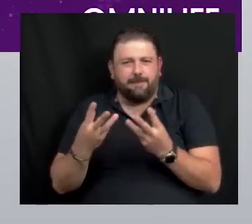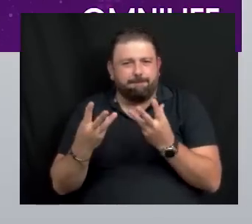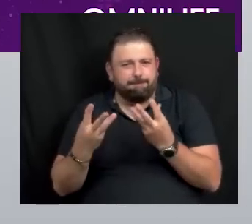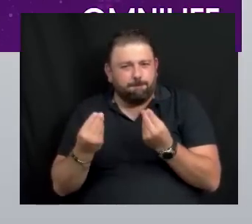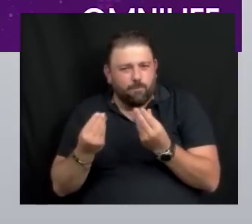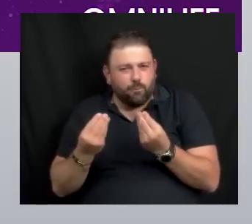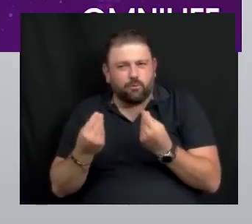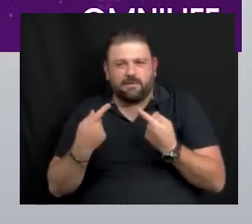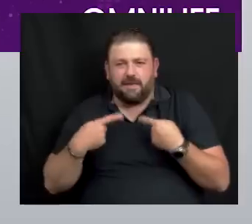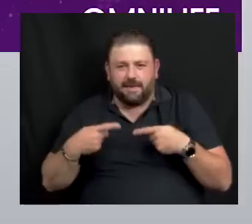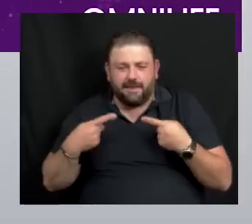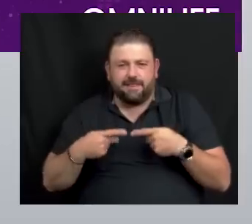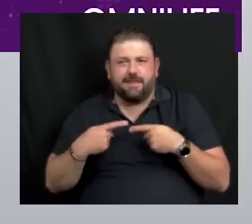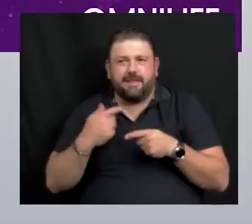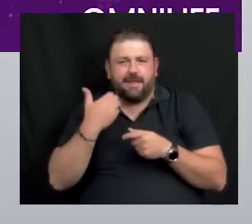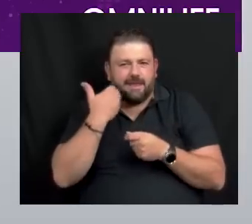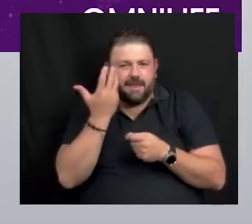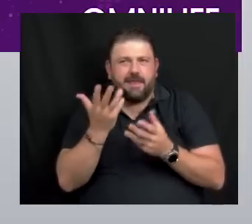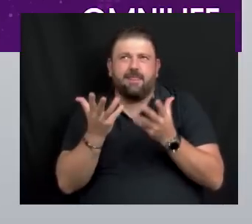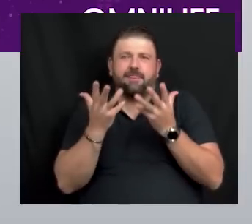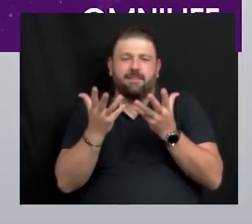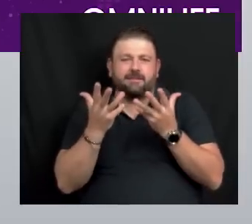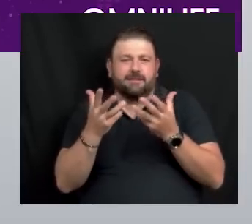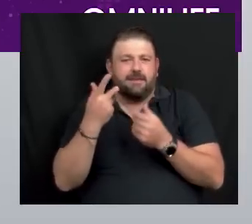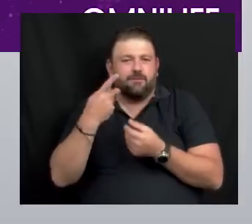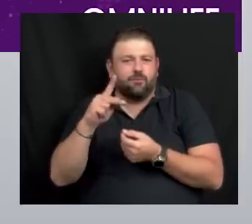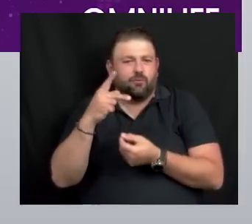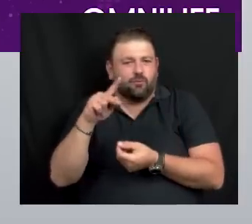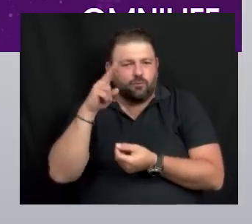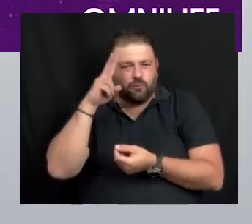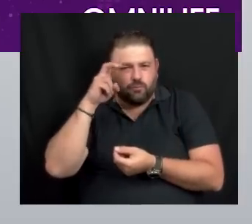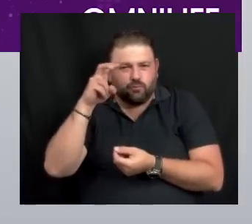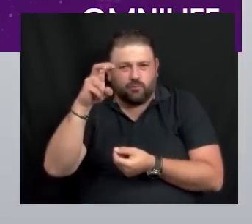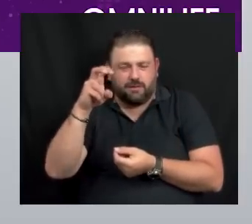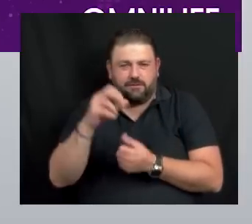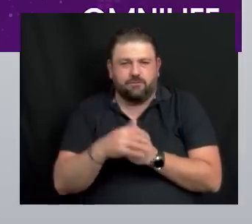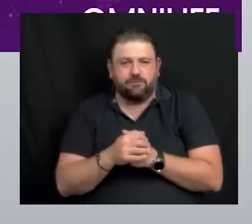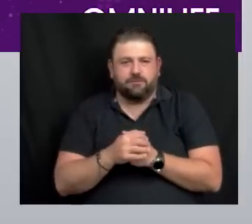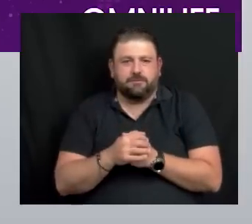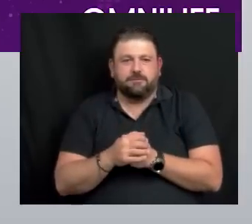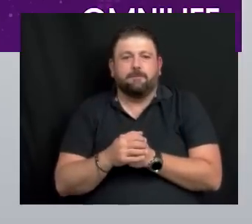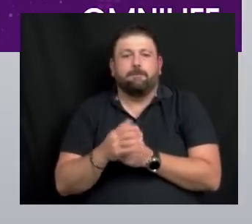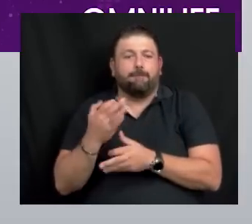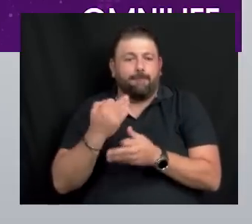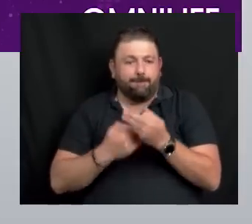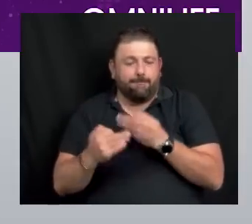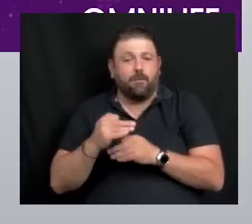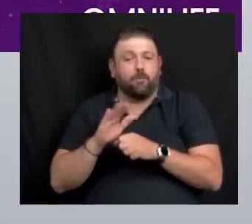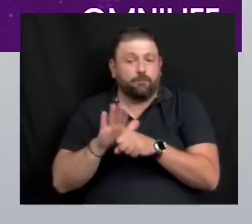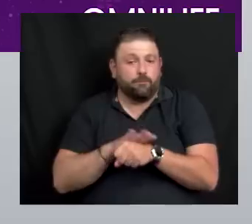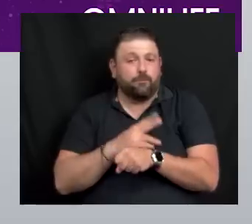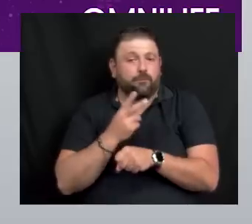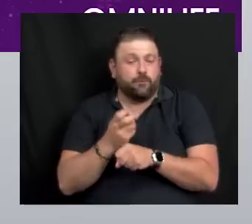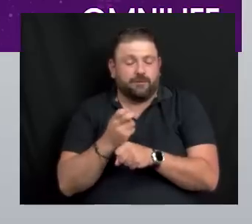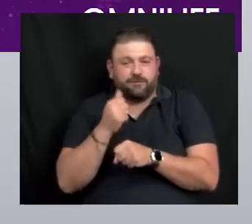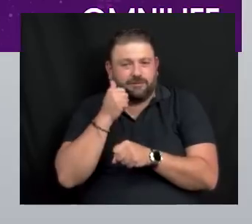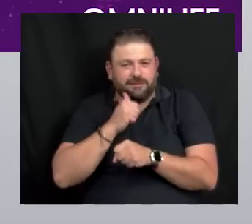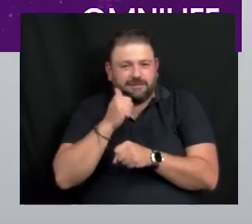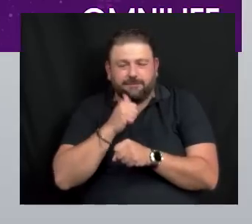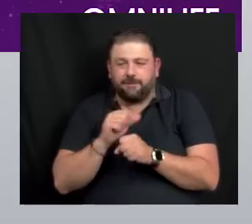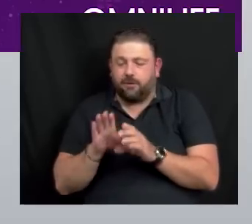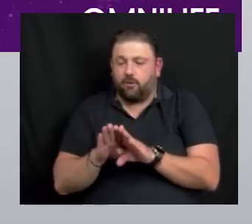logrado sueños, pero hay gente que esos sueños lo han todavía triplicado hasta arriba. Y no nomás se han convertido en